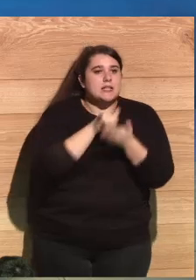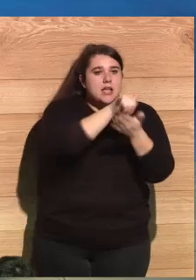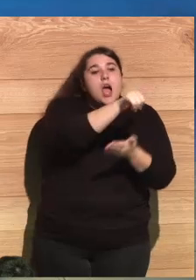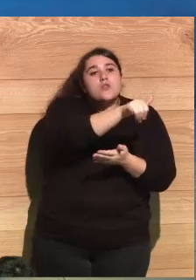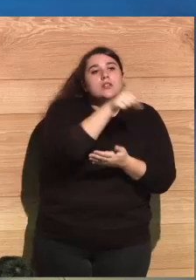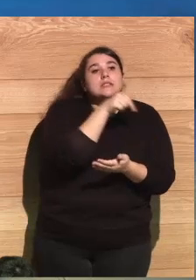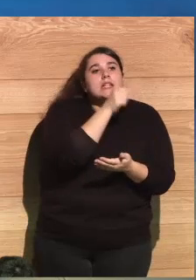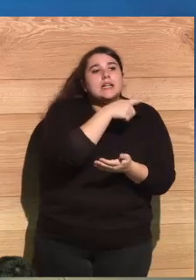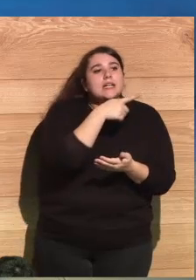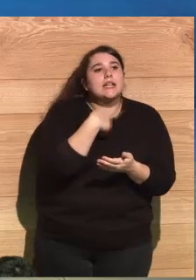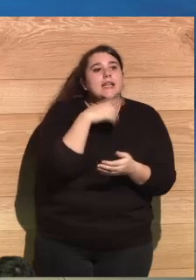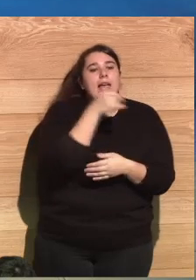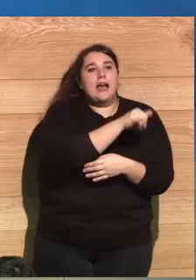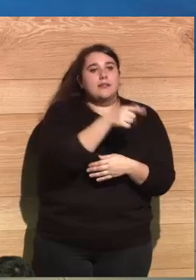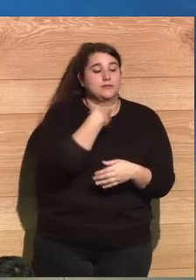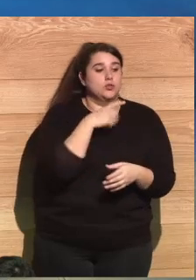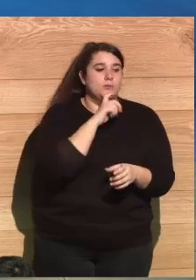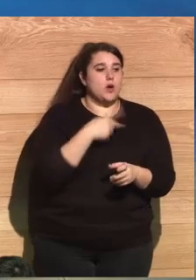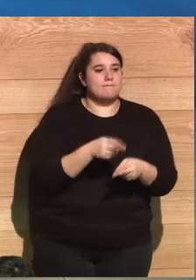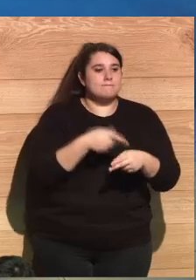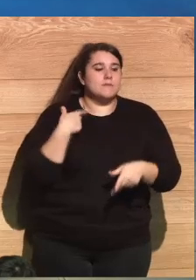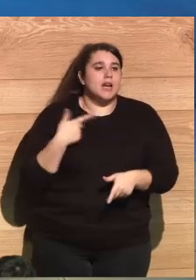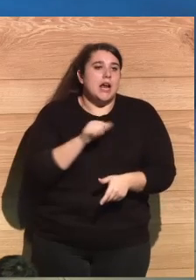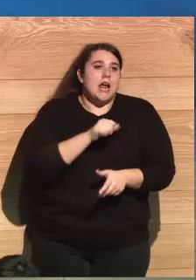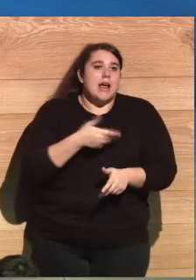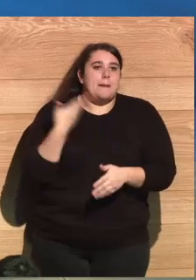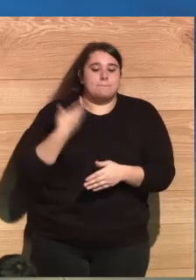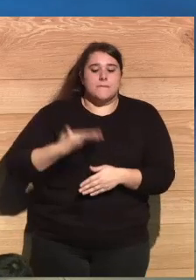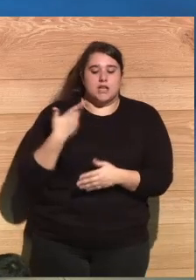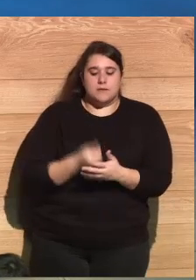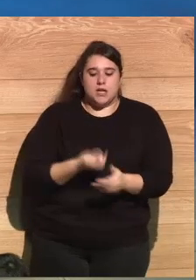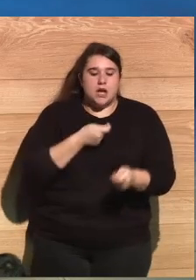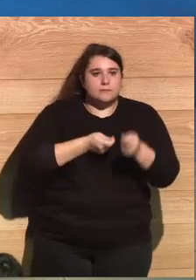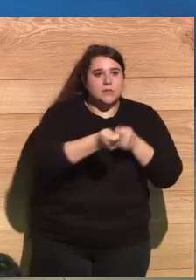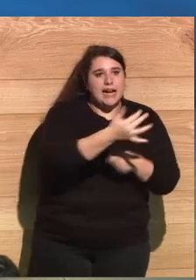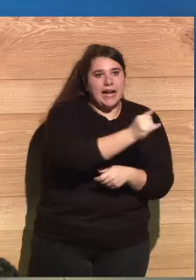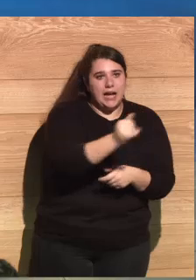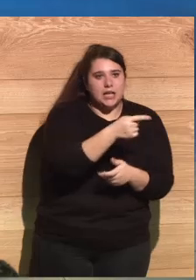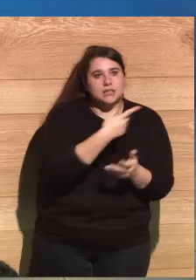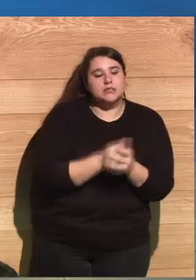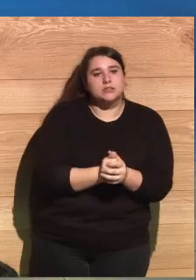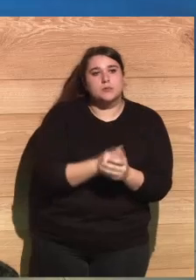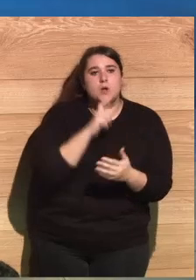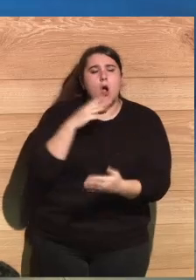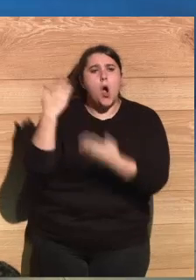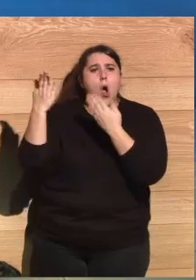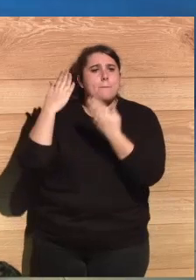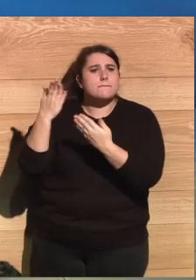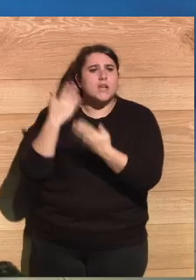para que ellos pasen con prioridad los aviones, ¿no? No sé en qué medida ese supuesto homenaje anestesia